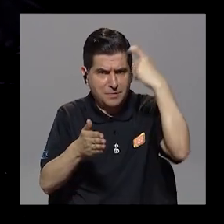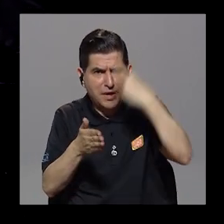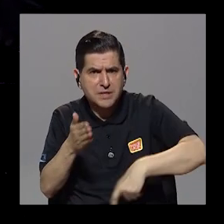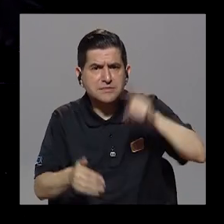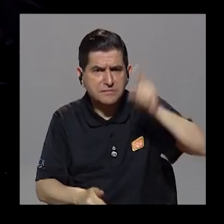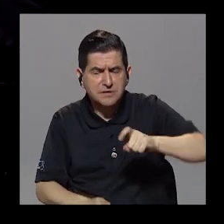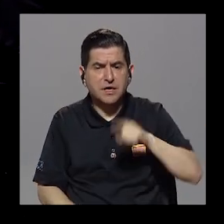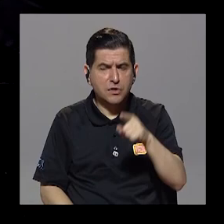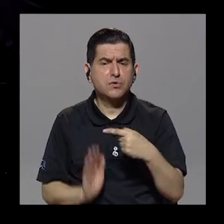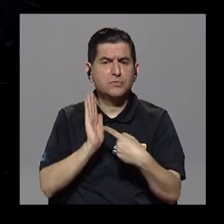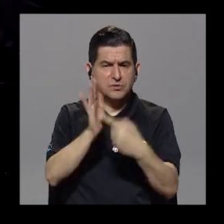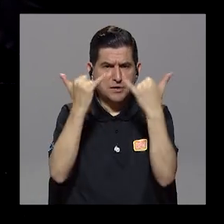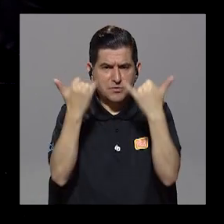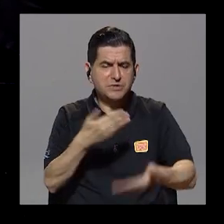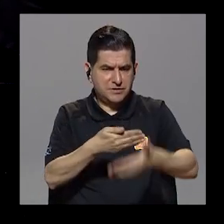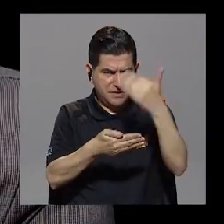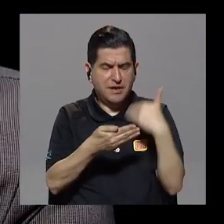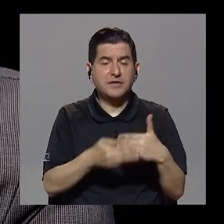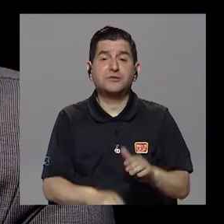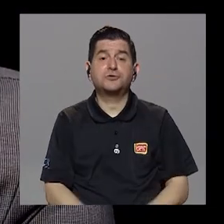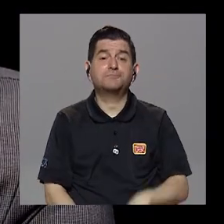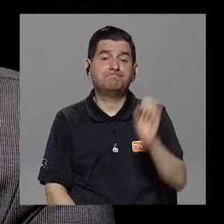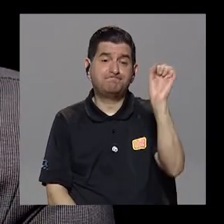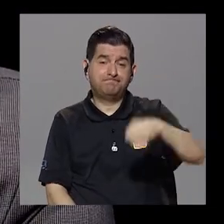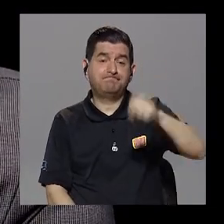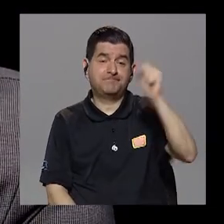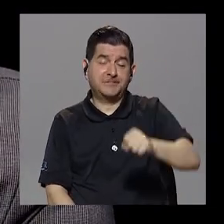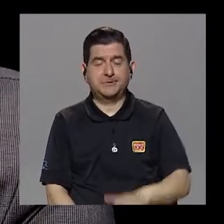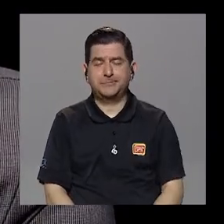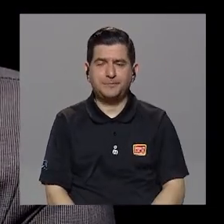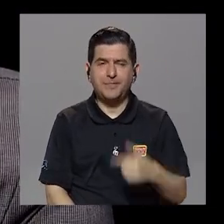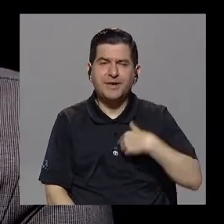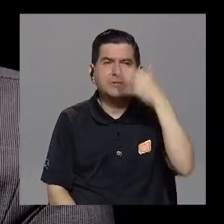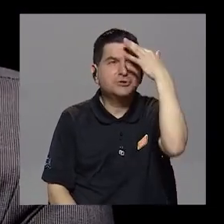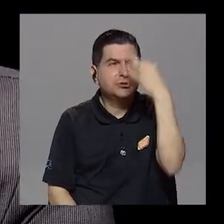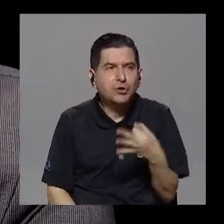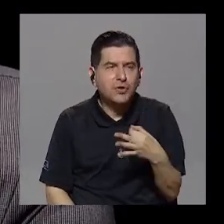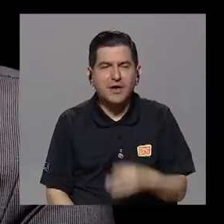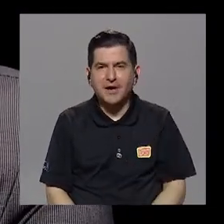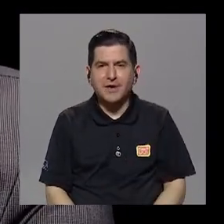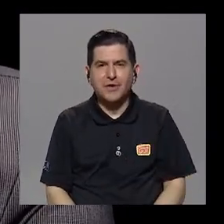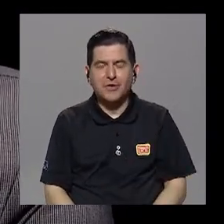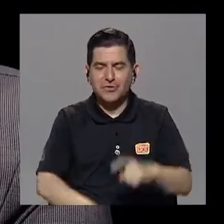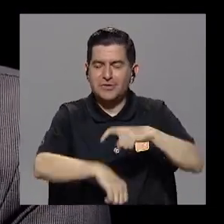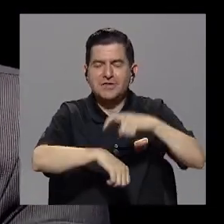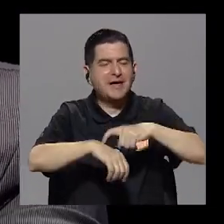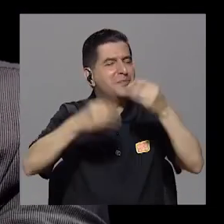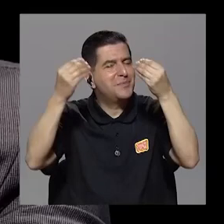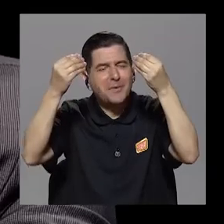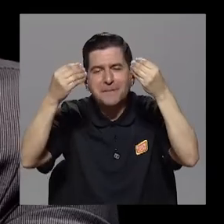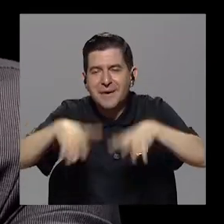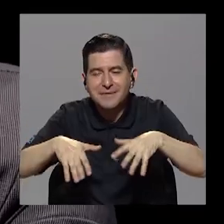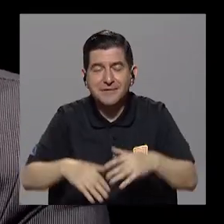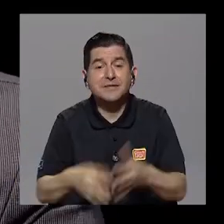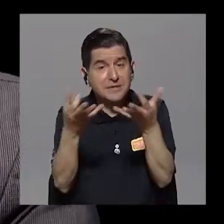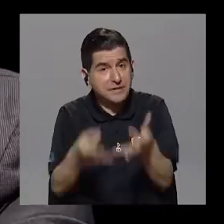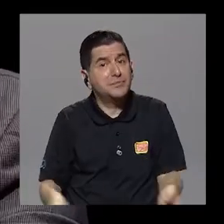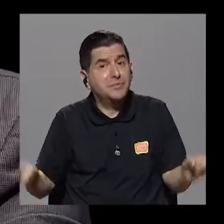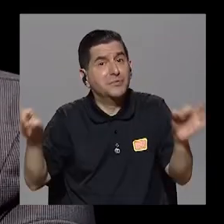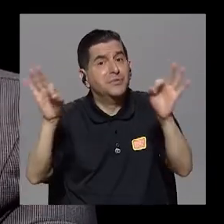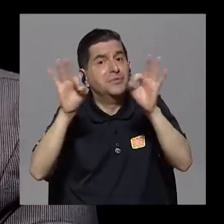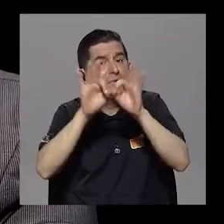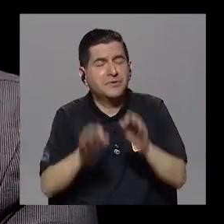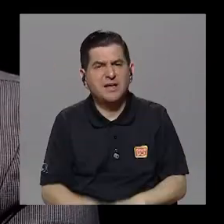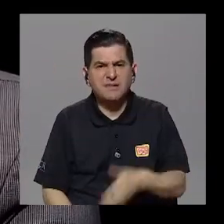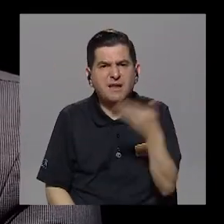y usted lo ha señalado desde hace ratos. me parece que se perdió tiempo valioso, sobre